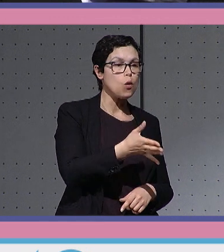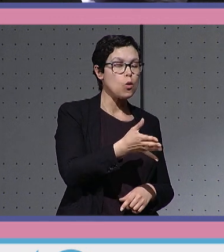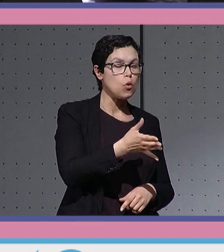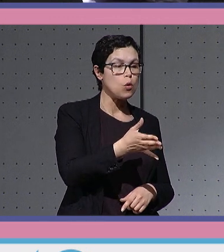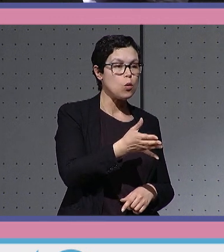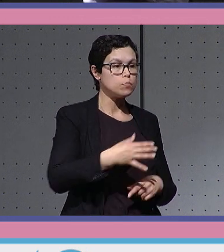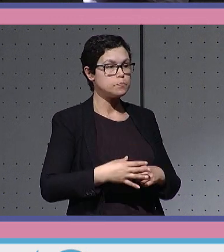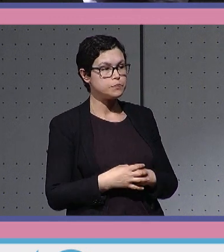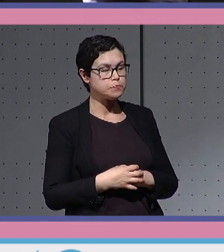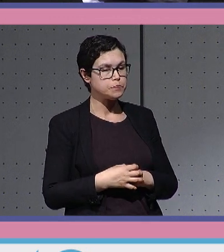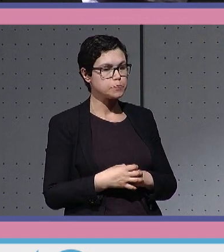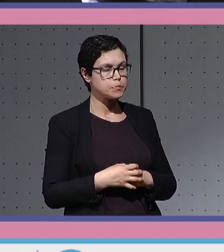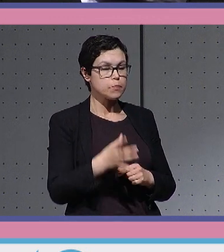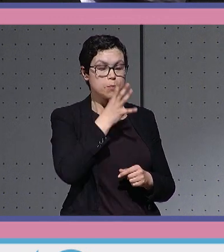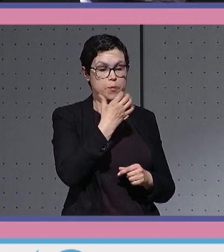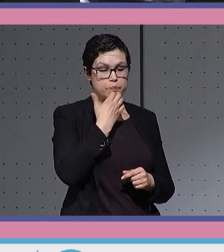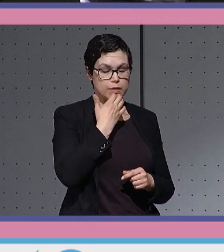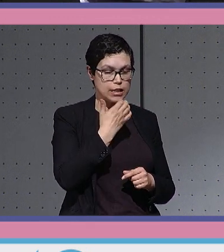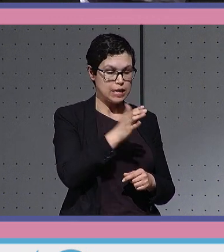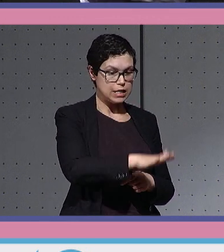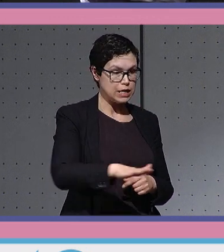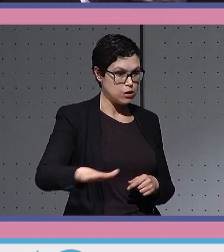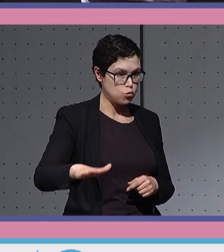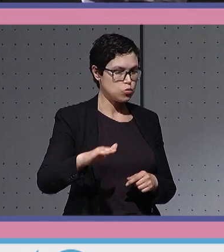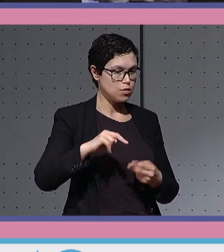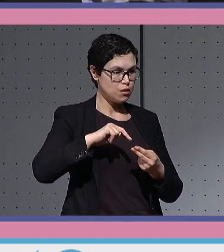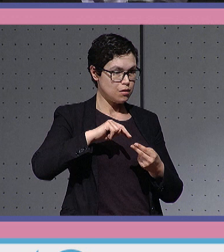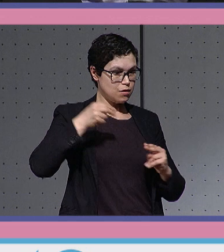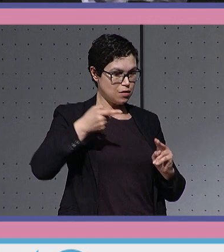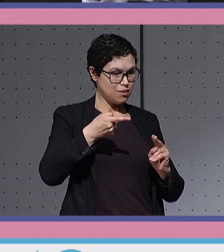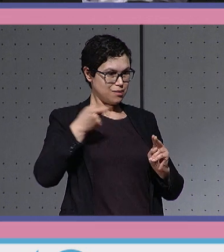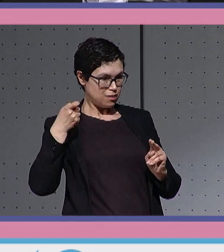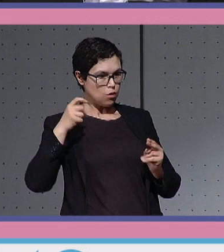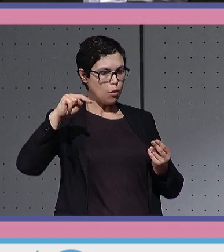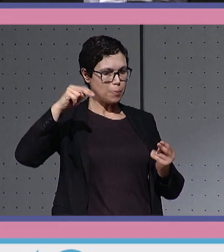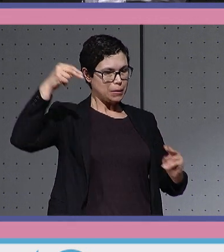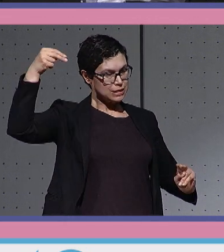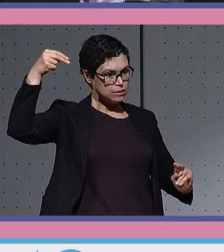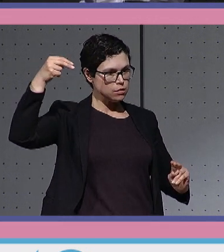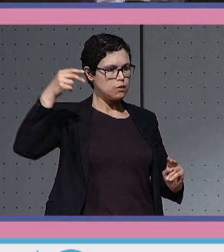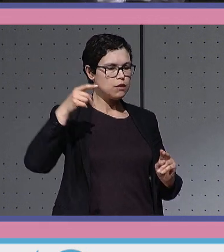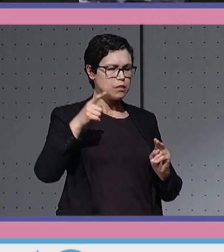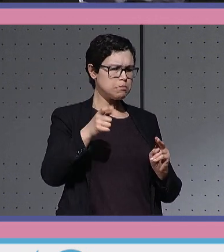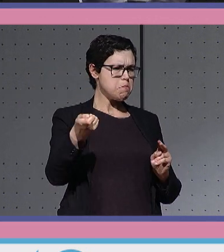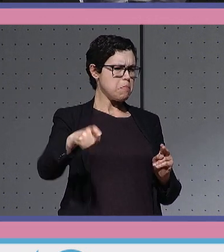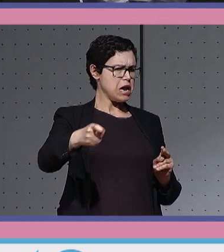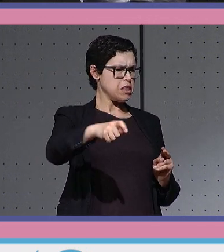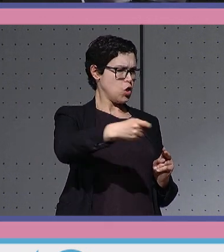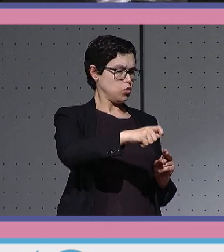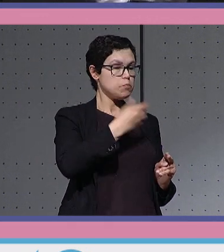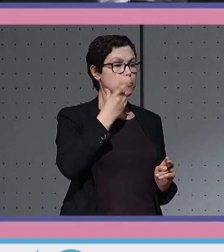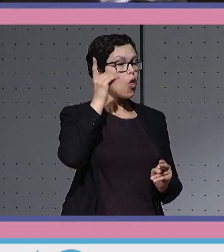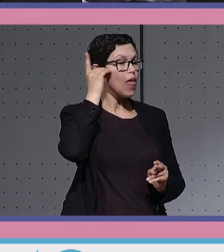digamos que los niños que tienen la delección y duplicación van a ser parecidos, no del todo iguales, porque hay otros genes iguales. 2 Down